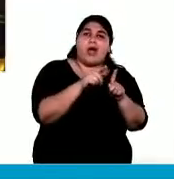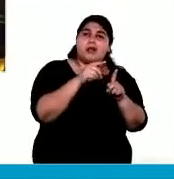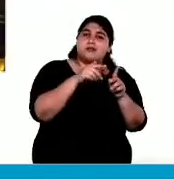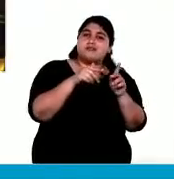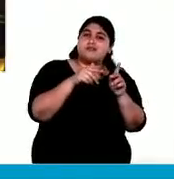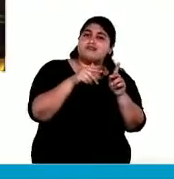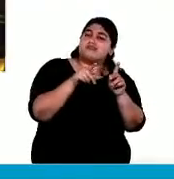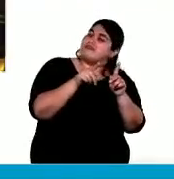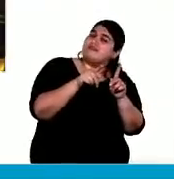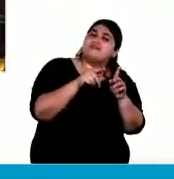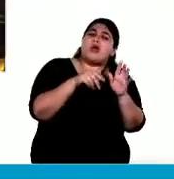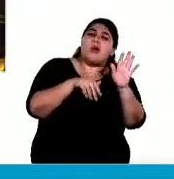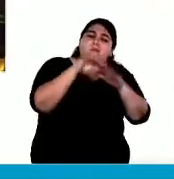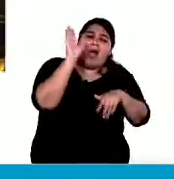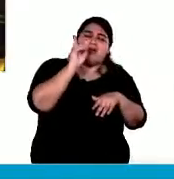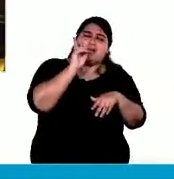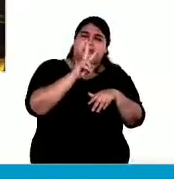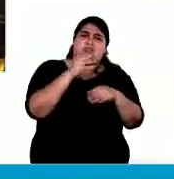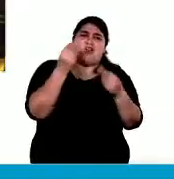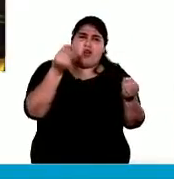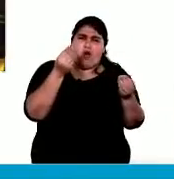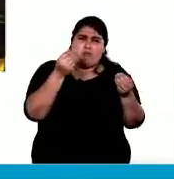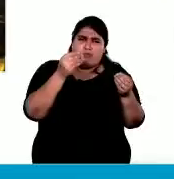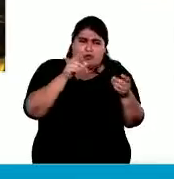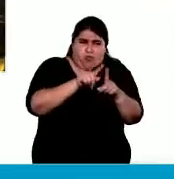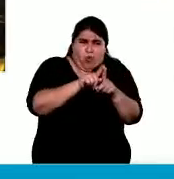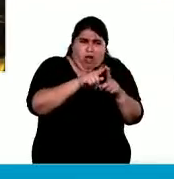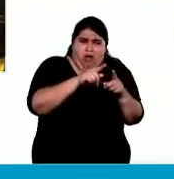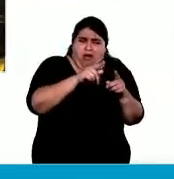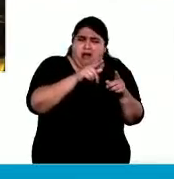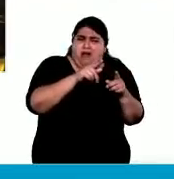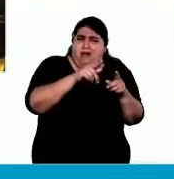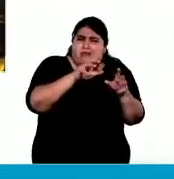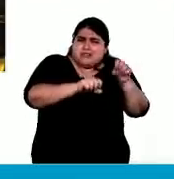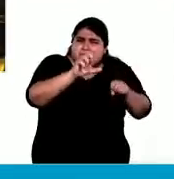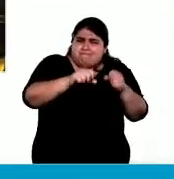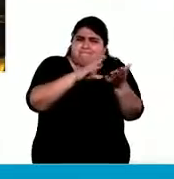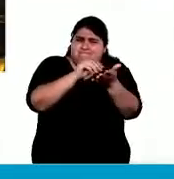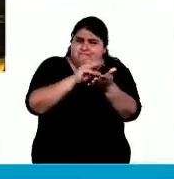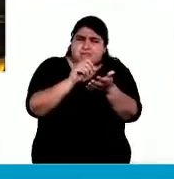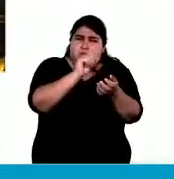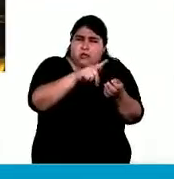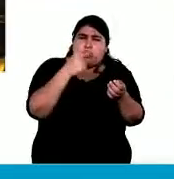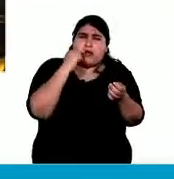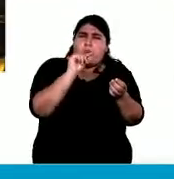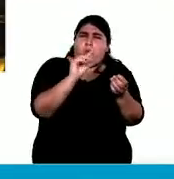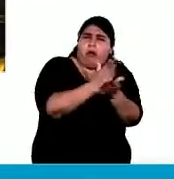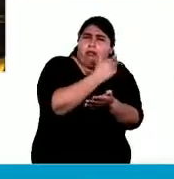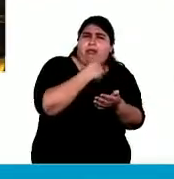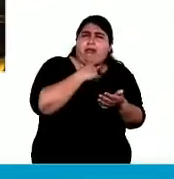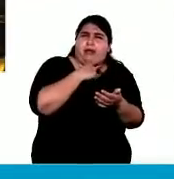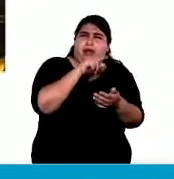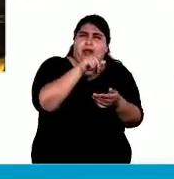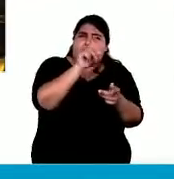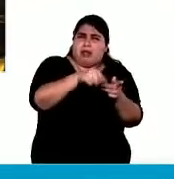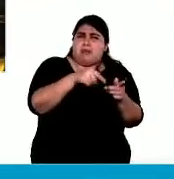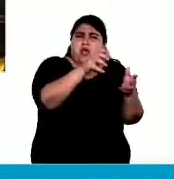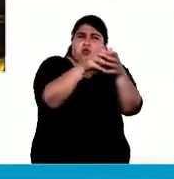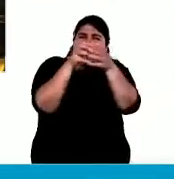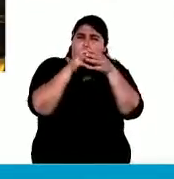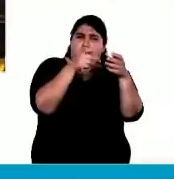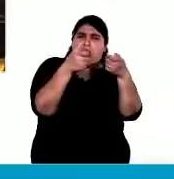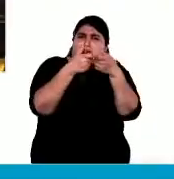terrible de demonización de las familias que protagonizan la ocupación de tierras en gernika y en todas inicia y a las organizaciones que las